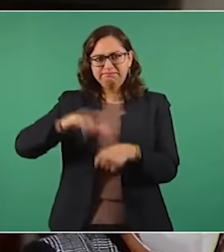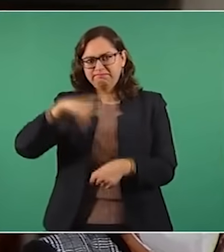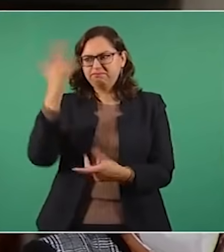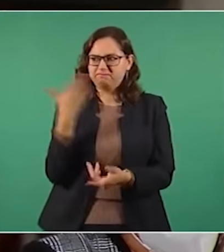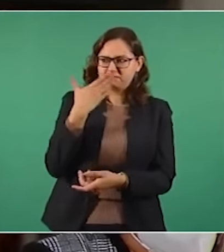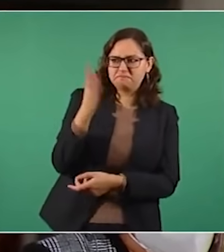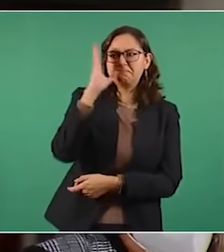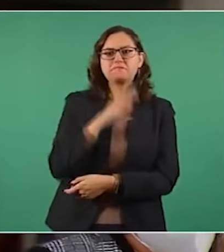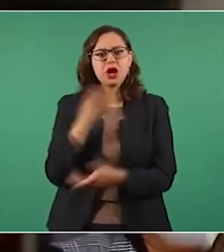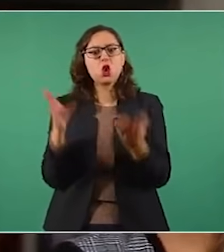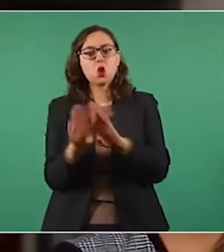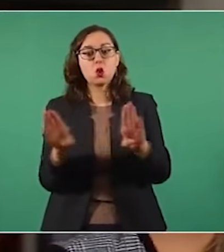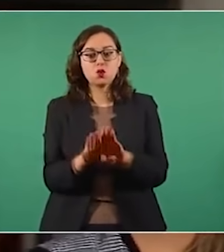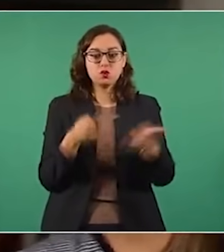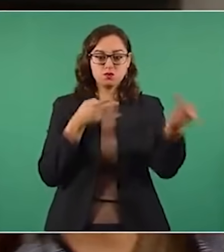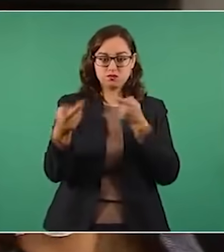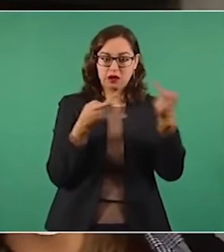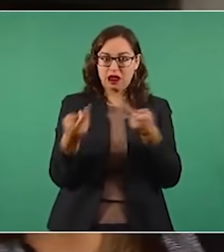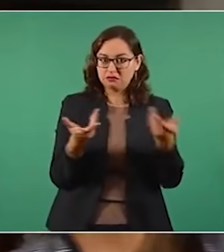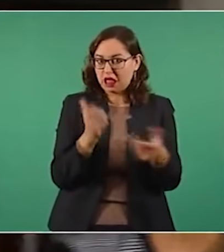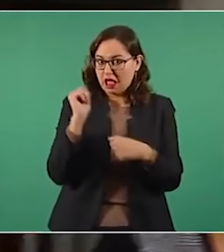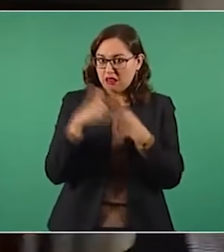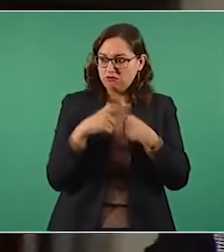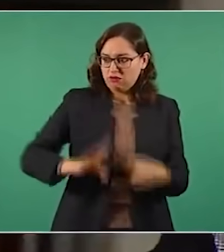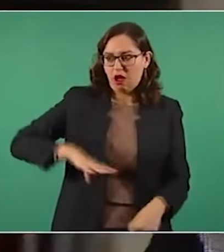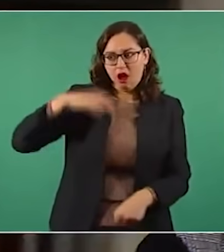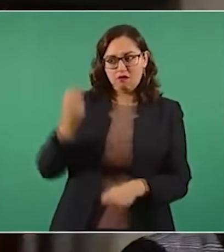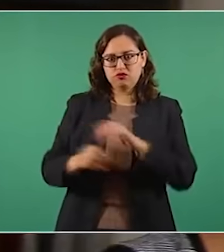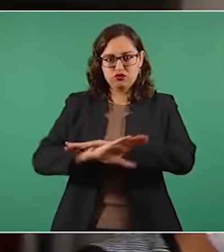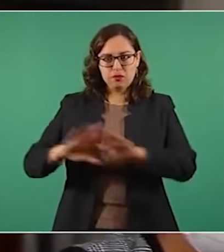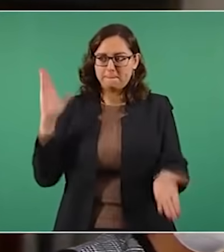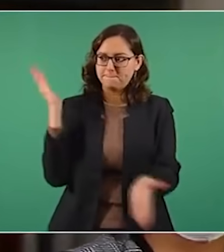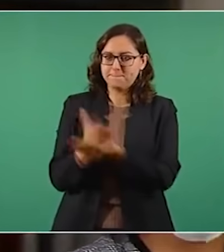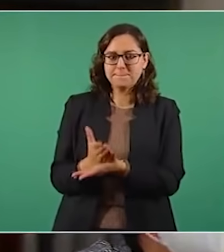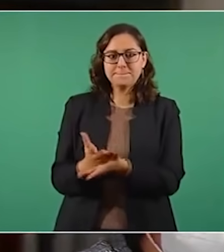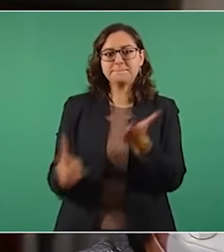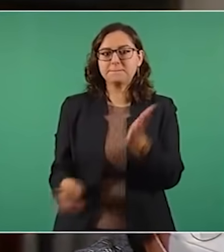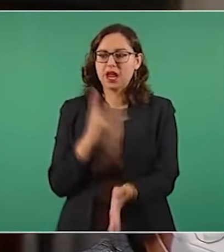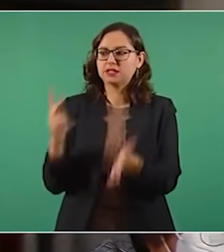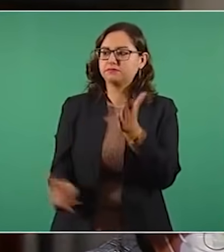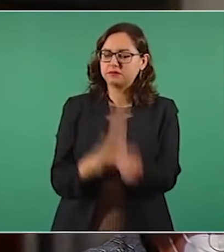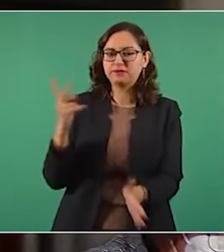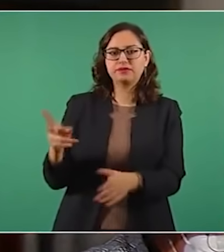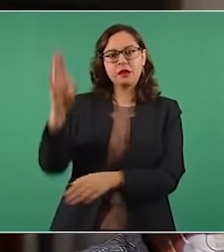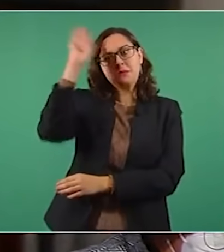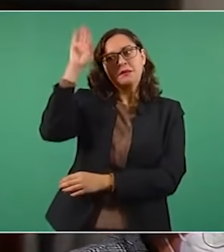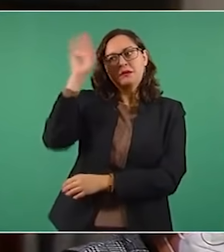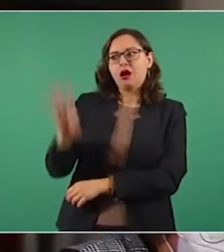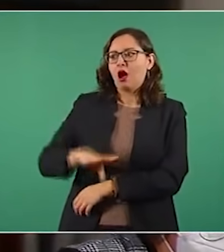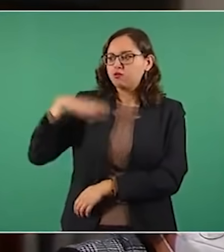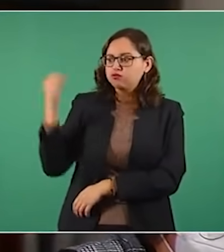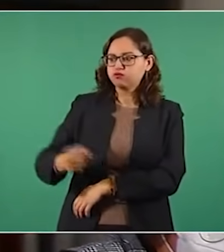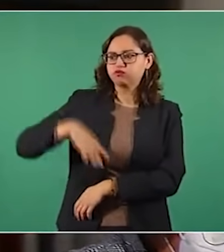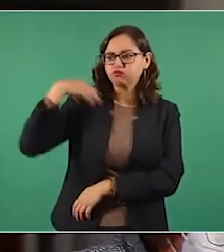tiene algún plan para terminar con estos abusos cometidos por las empresas que se han aprovechado del agua y no benefician al pueblo,